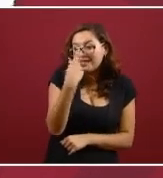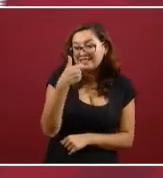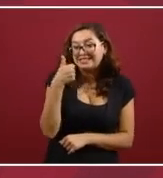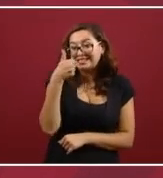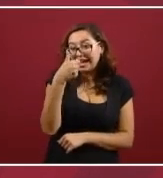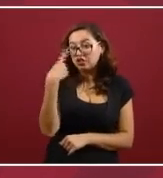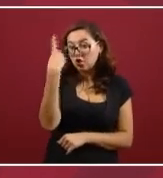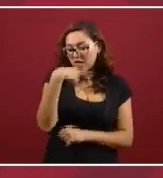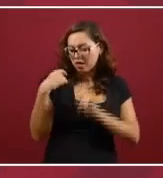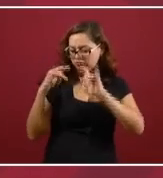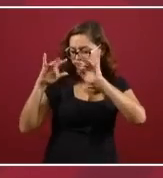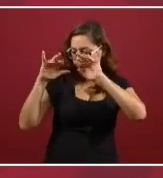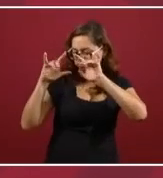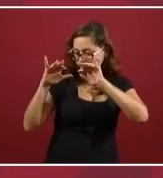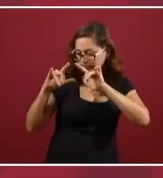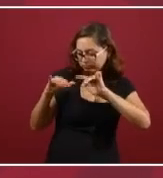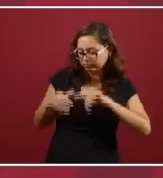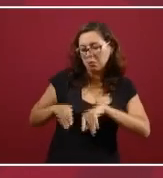Pública.